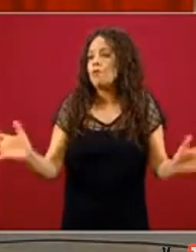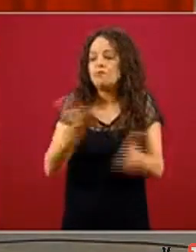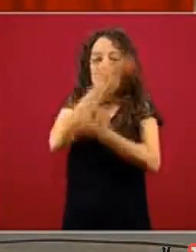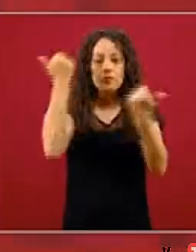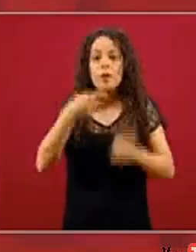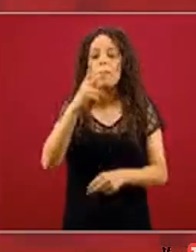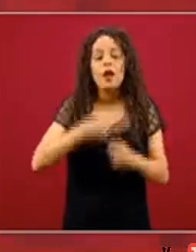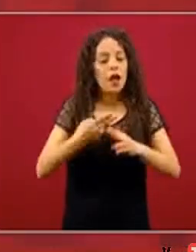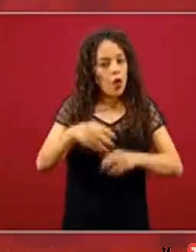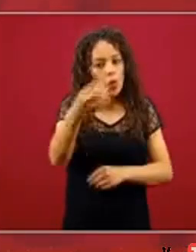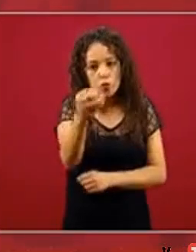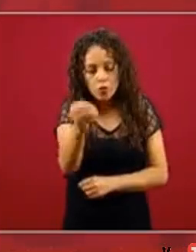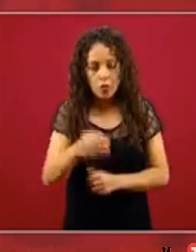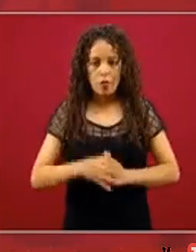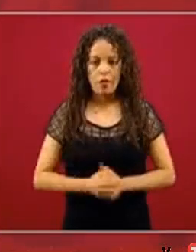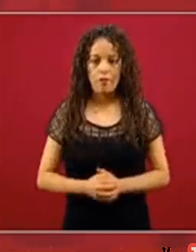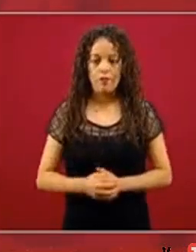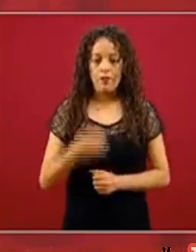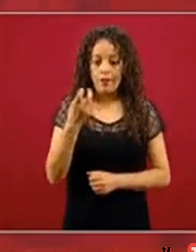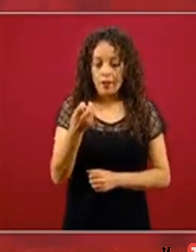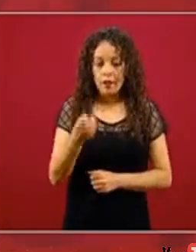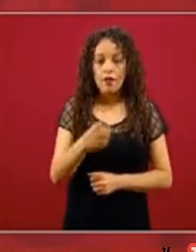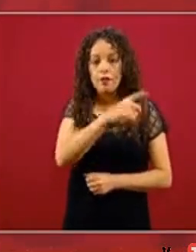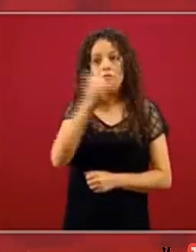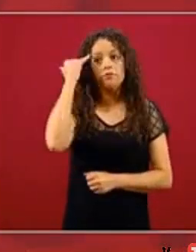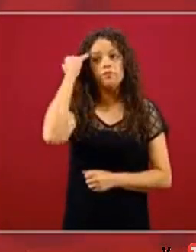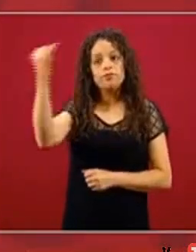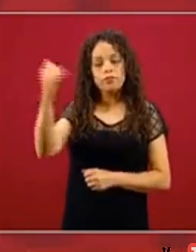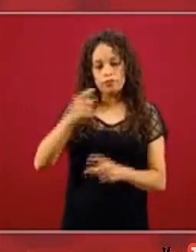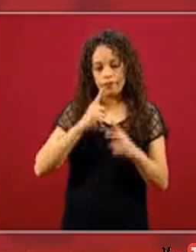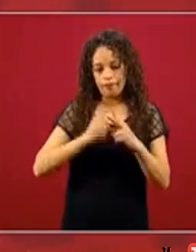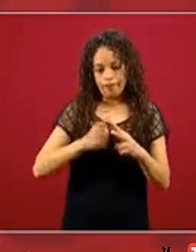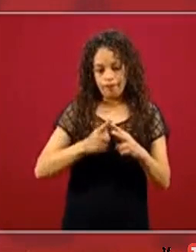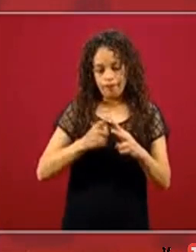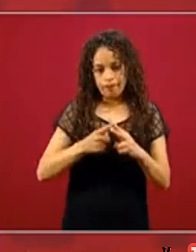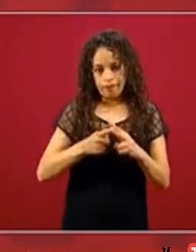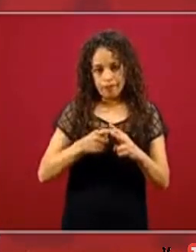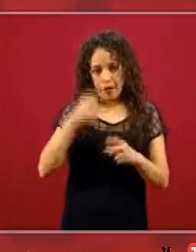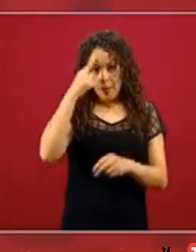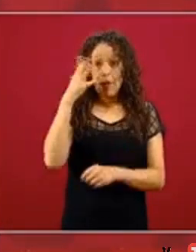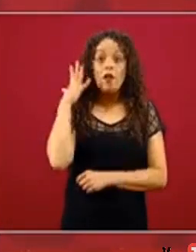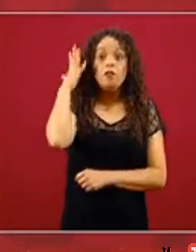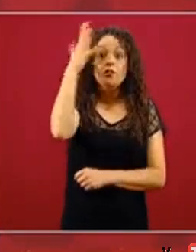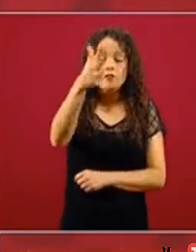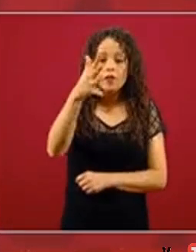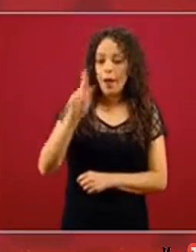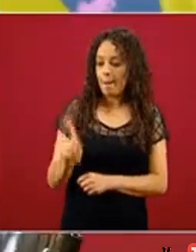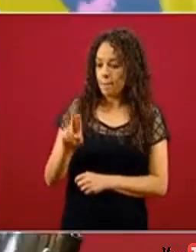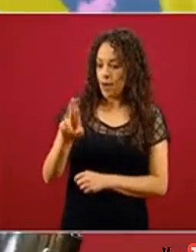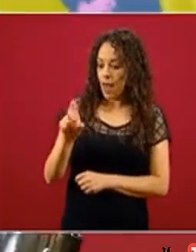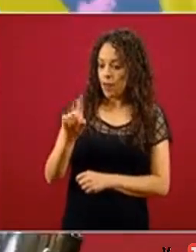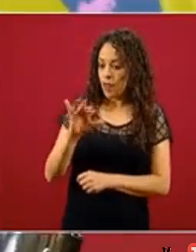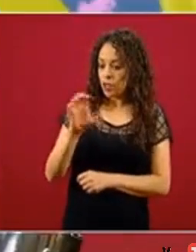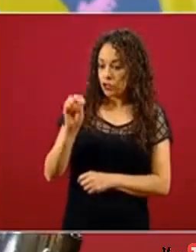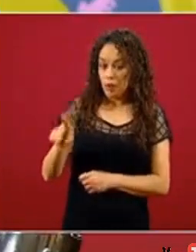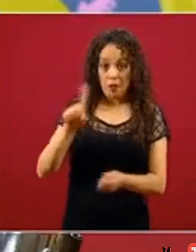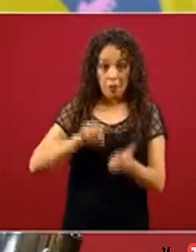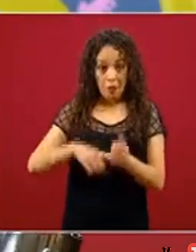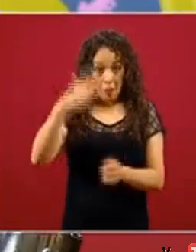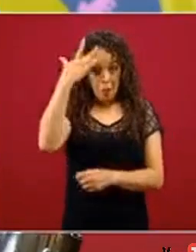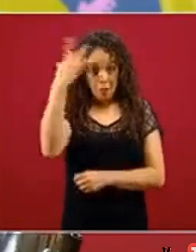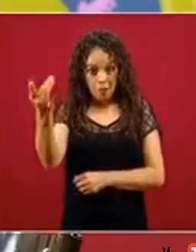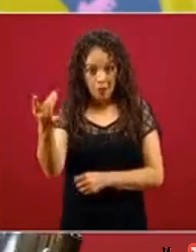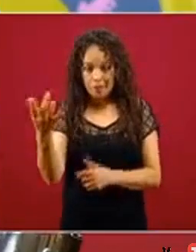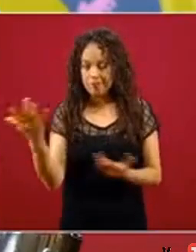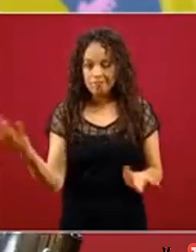mente, las predicciones o proyecciones matemáticas no son un acto de magia, son una proyección,